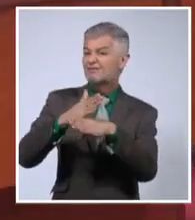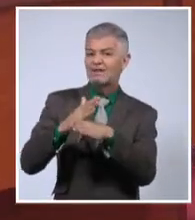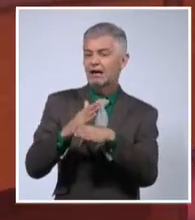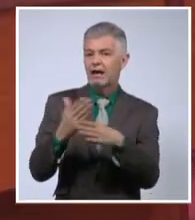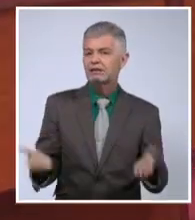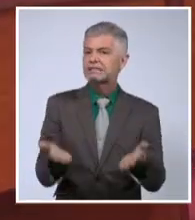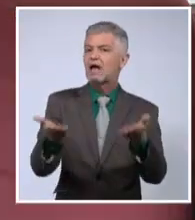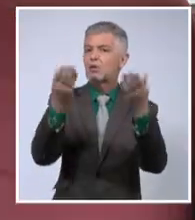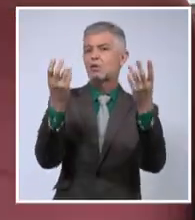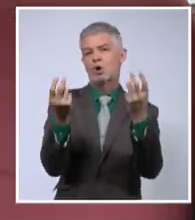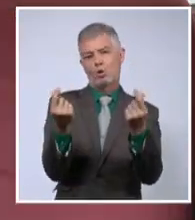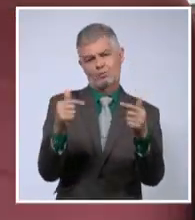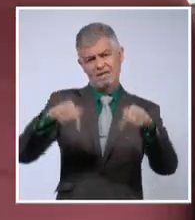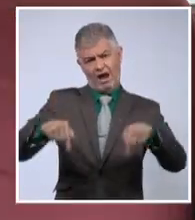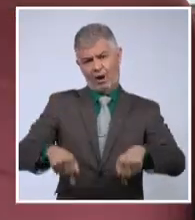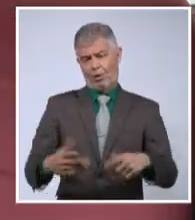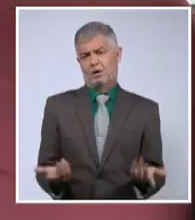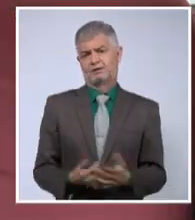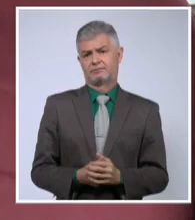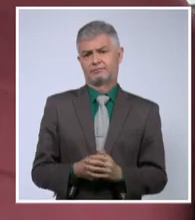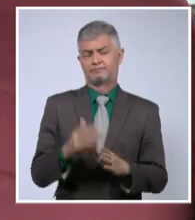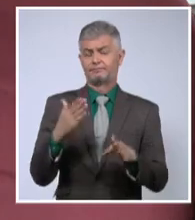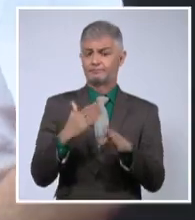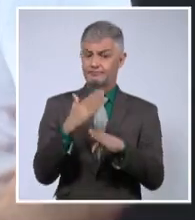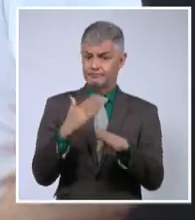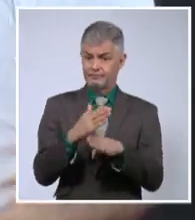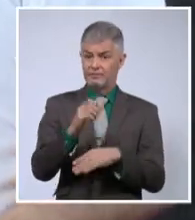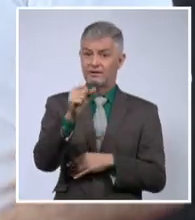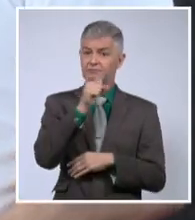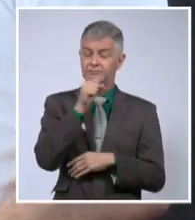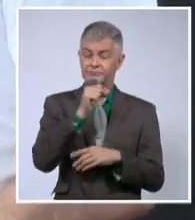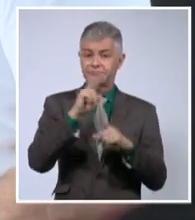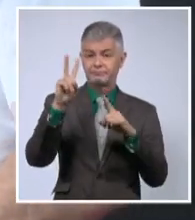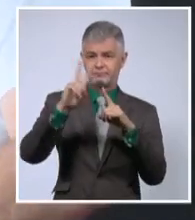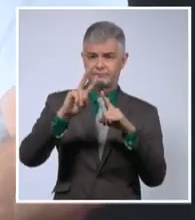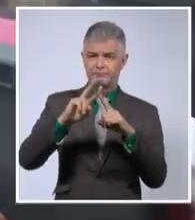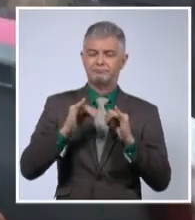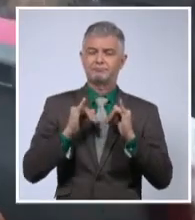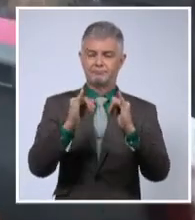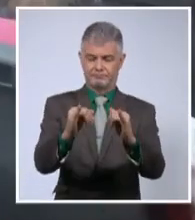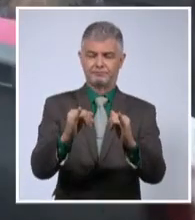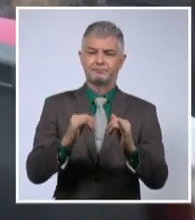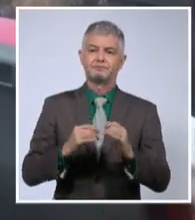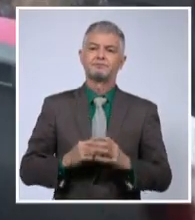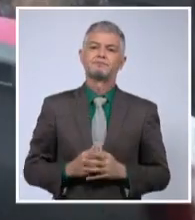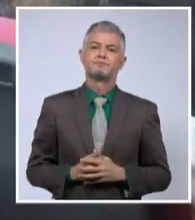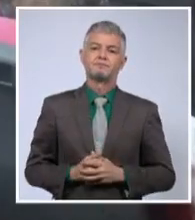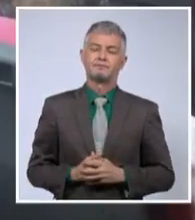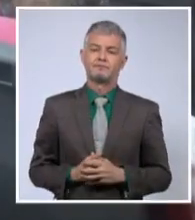tiempos actuales. Desde Santiago de Cuba, Bárbara de Haz Trovajo, Sistema Informativo de la Televisión.